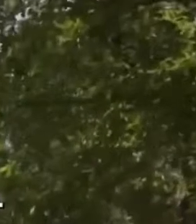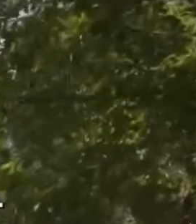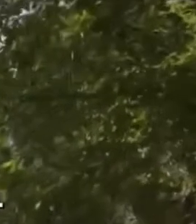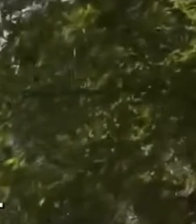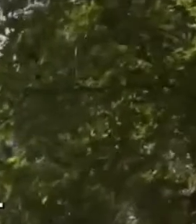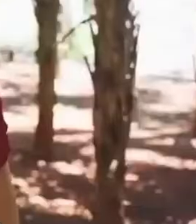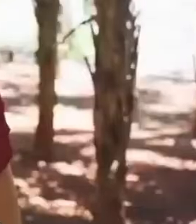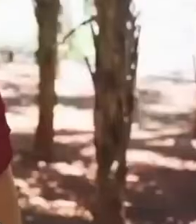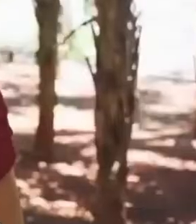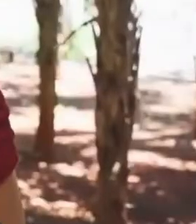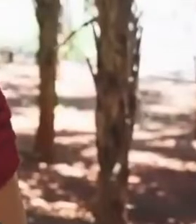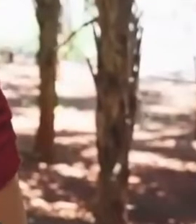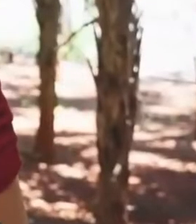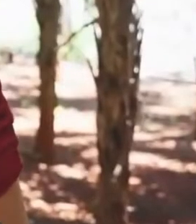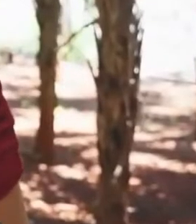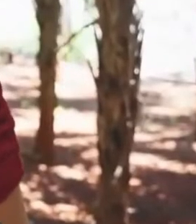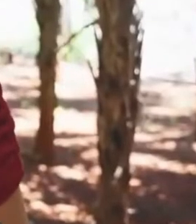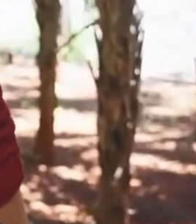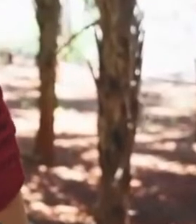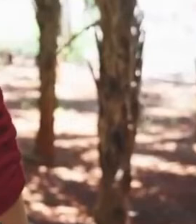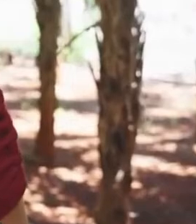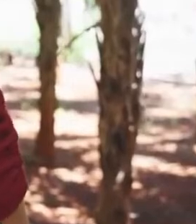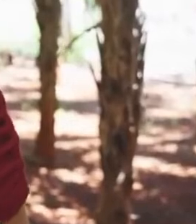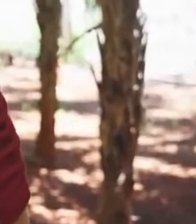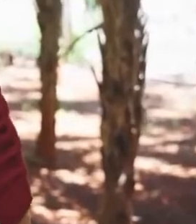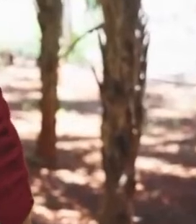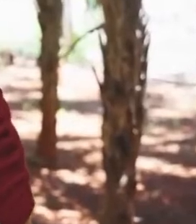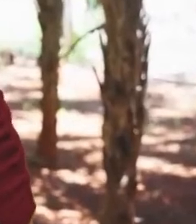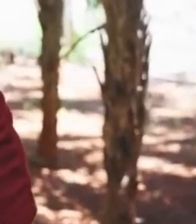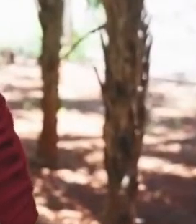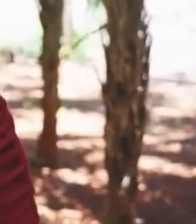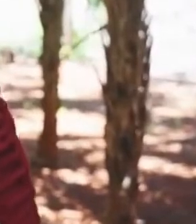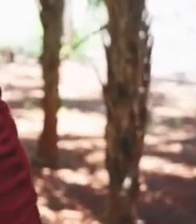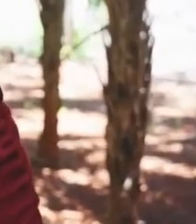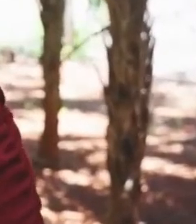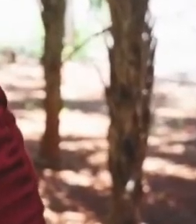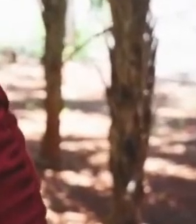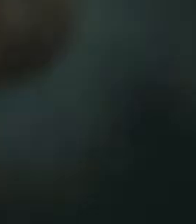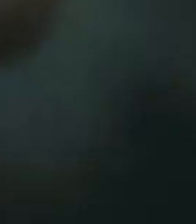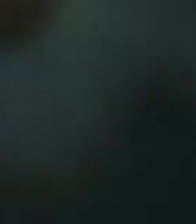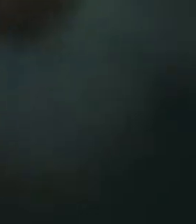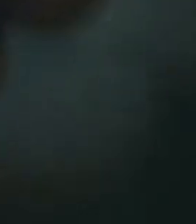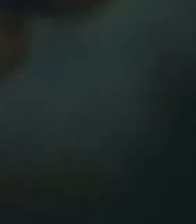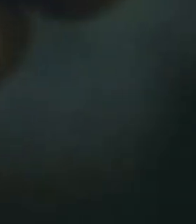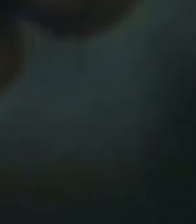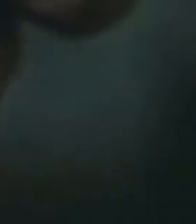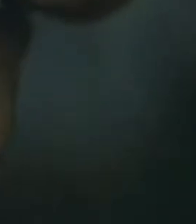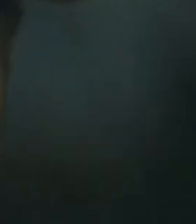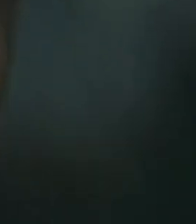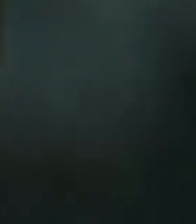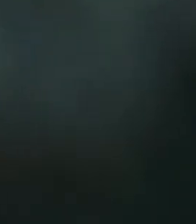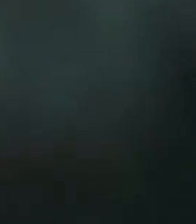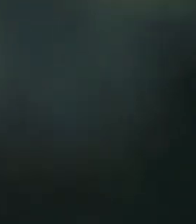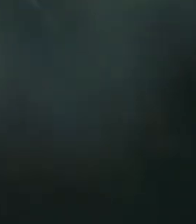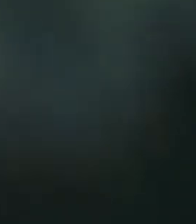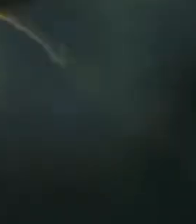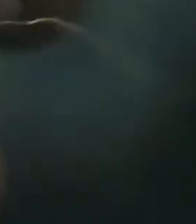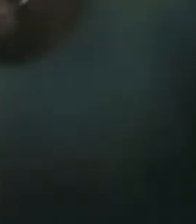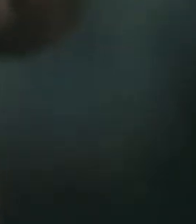fundamental para su resguardo. Sanar es el querer hacer que los demás también se sientan bien. Es una